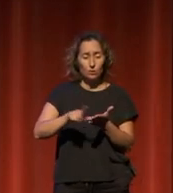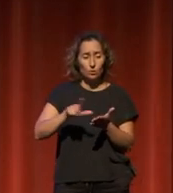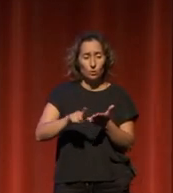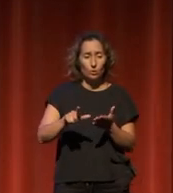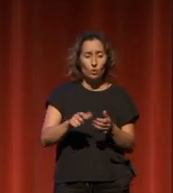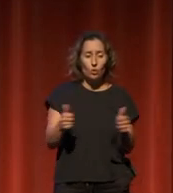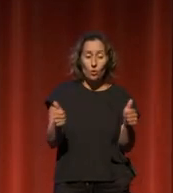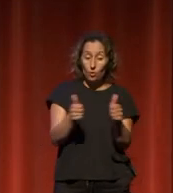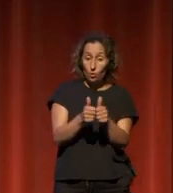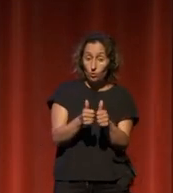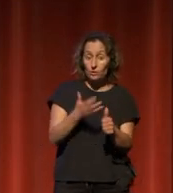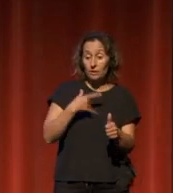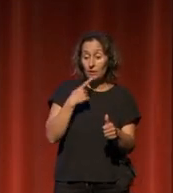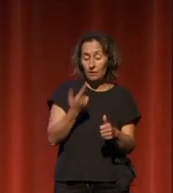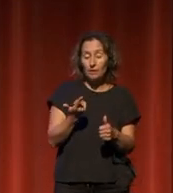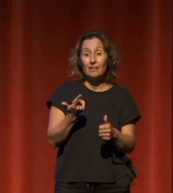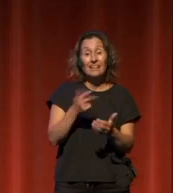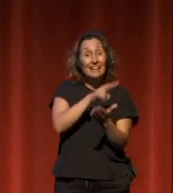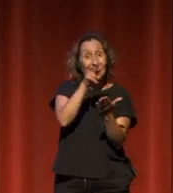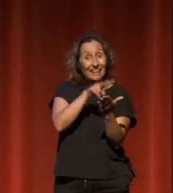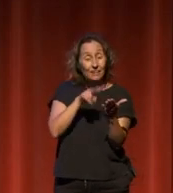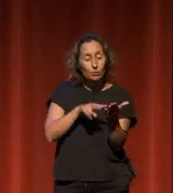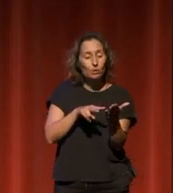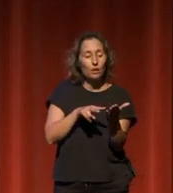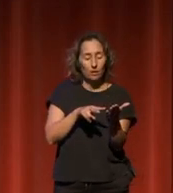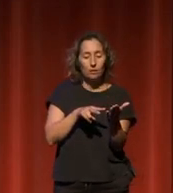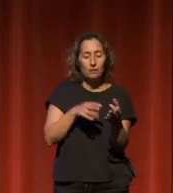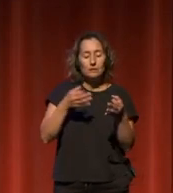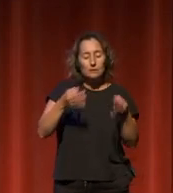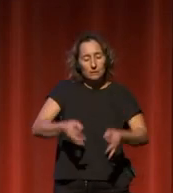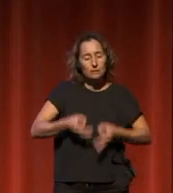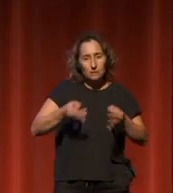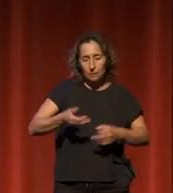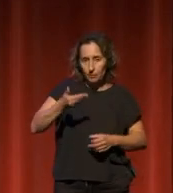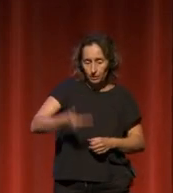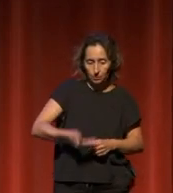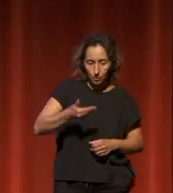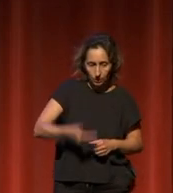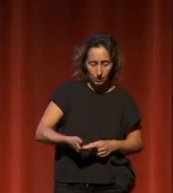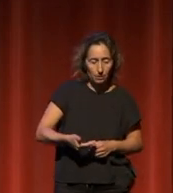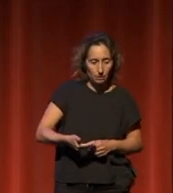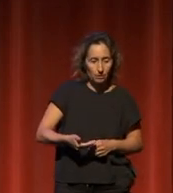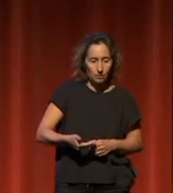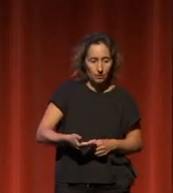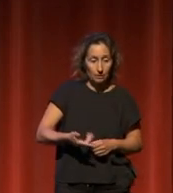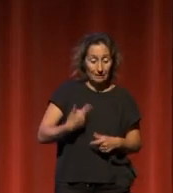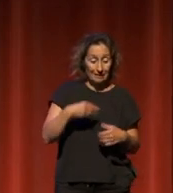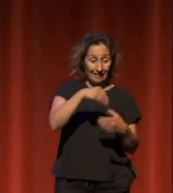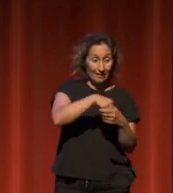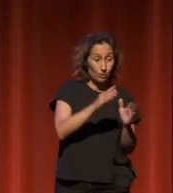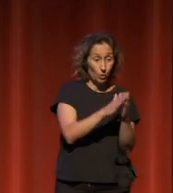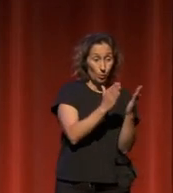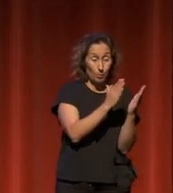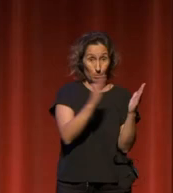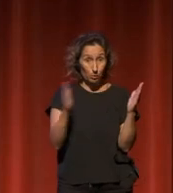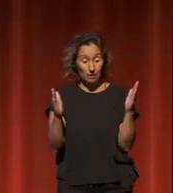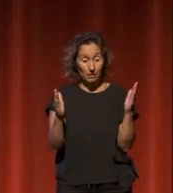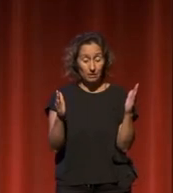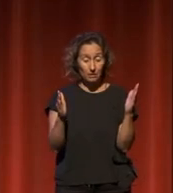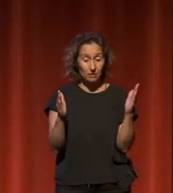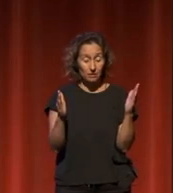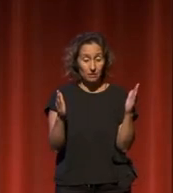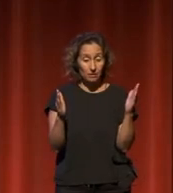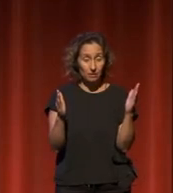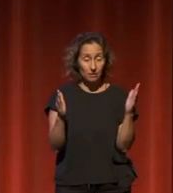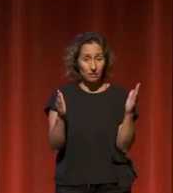y esto quiere decir que la lectura siempre es importante y en nuestras bibliotecas porque es